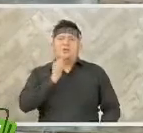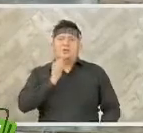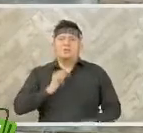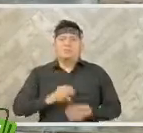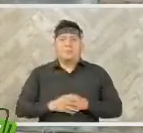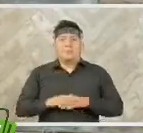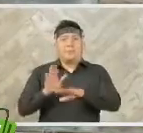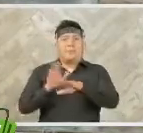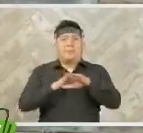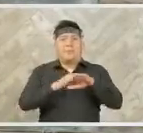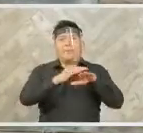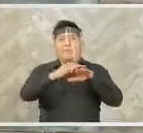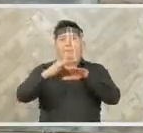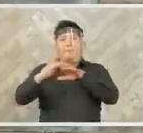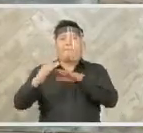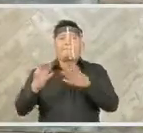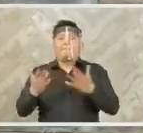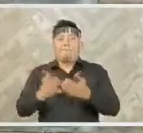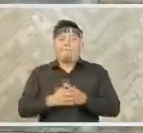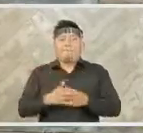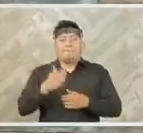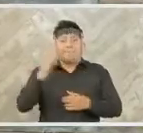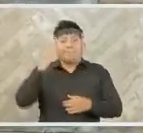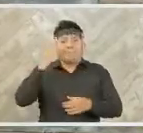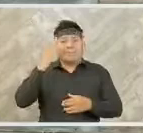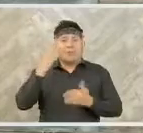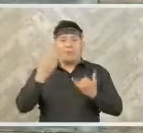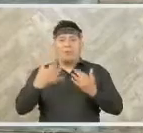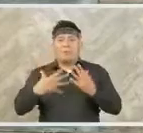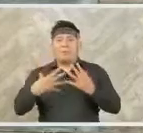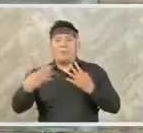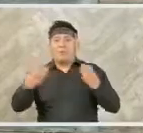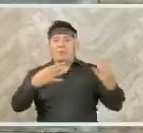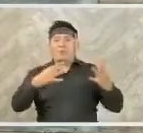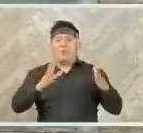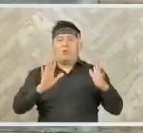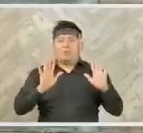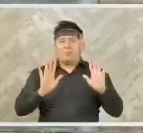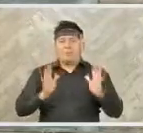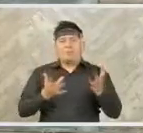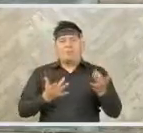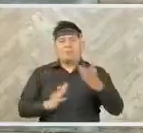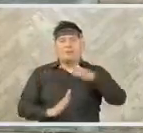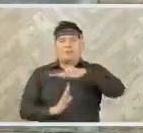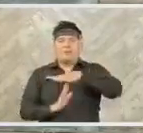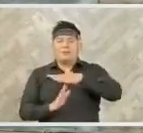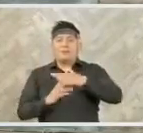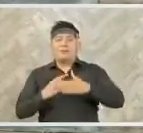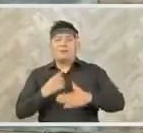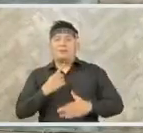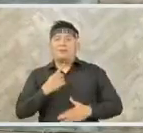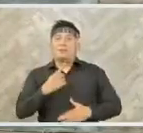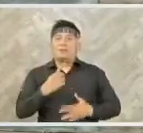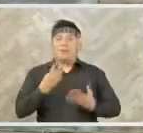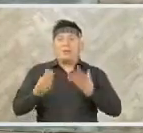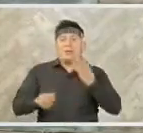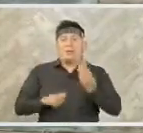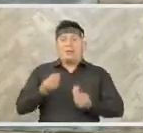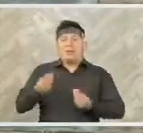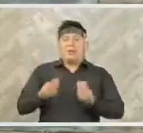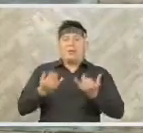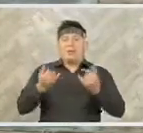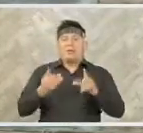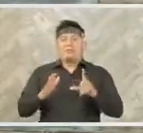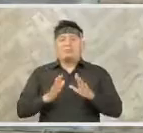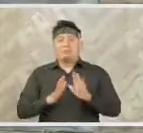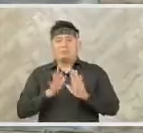está la invitación sumamente especial y no se vaya porque esta rendición de cuentas, diciendo y haciendo, continúa en esta transmisión en vivo.